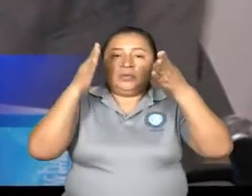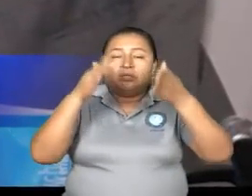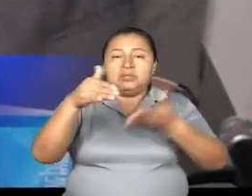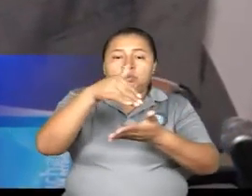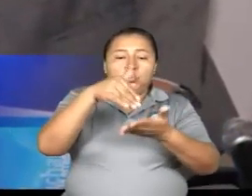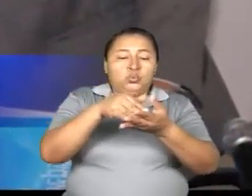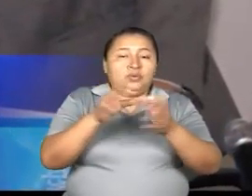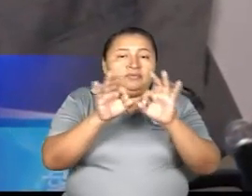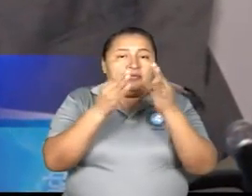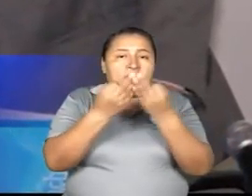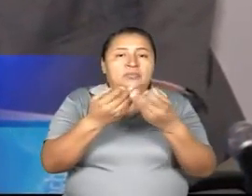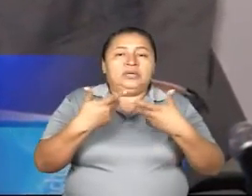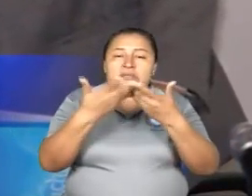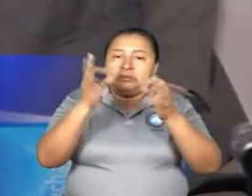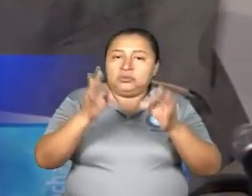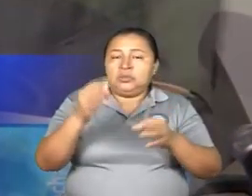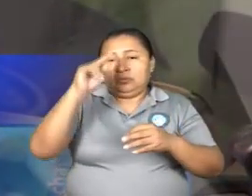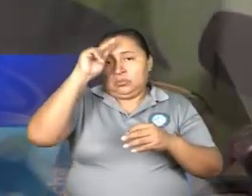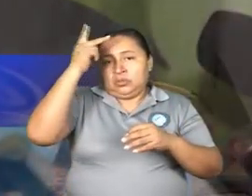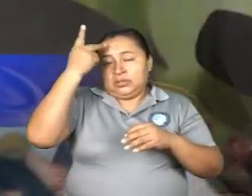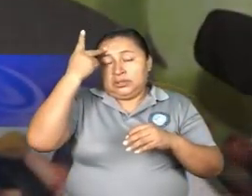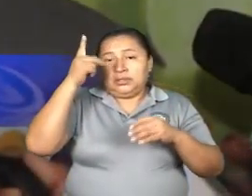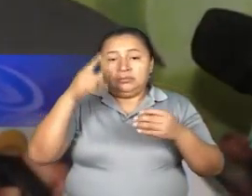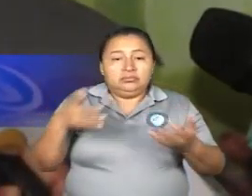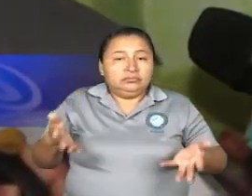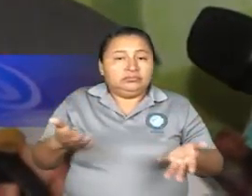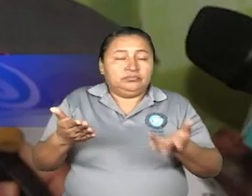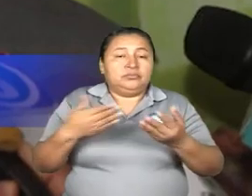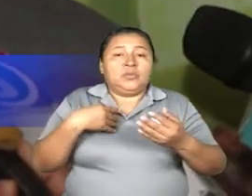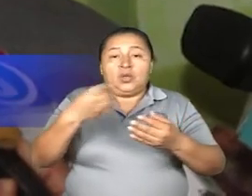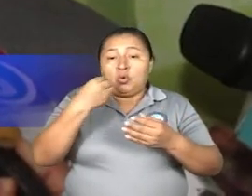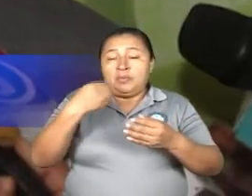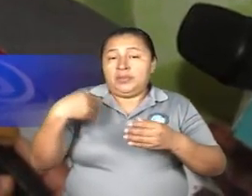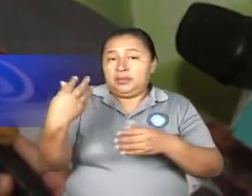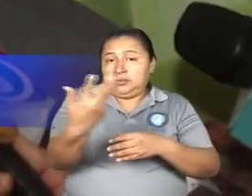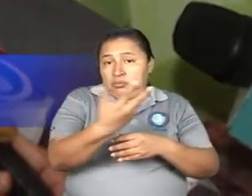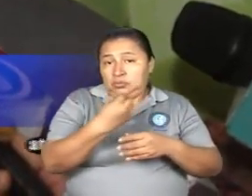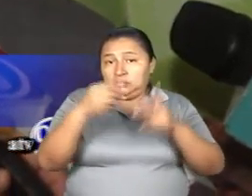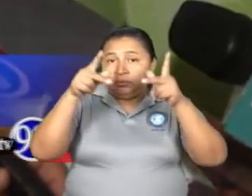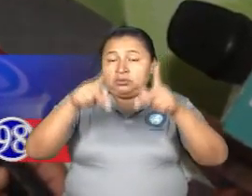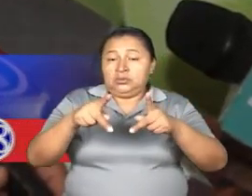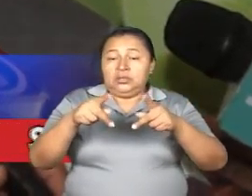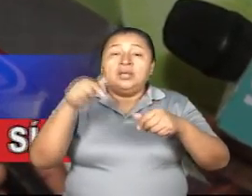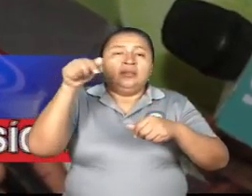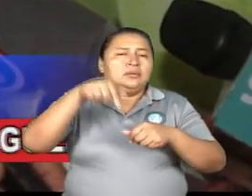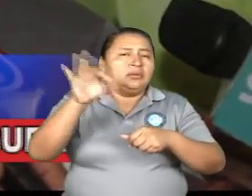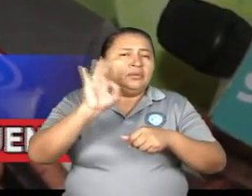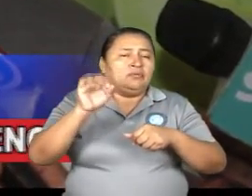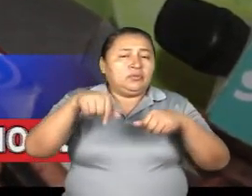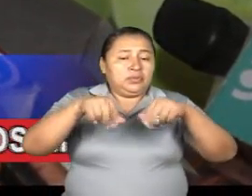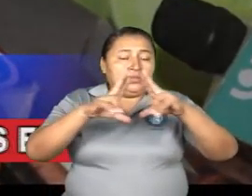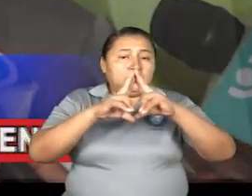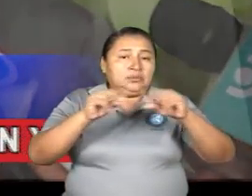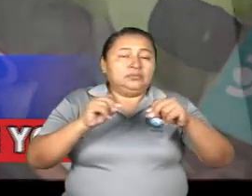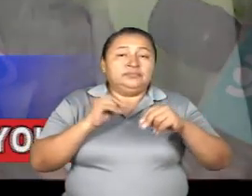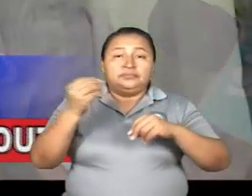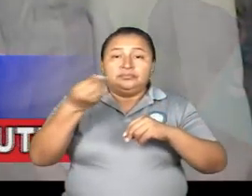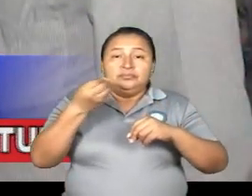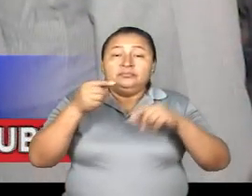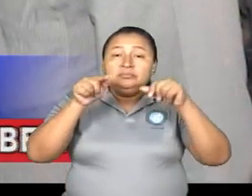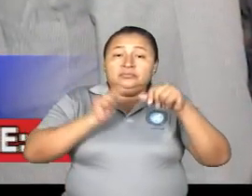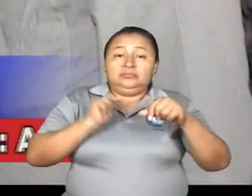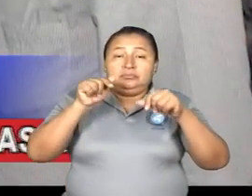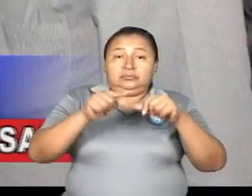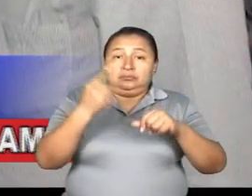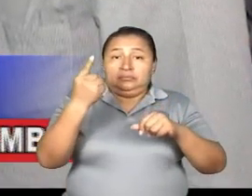núcleo familiar para asegurar políticas que promuevan la alimentación de todos. En ese sentido, en Nicaragua la alimentación es